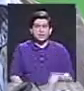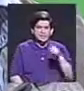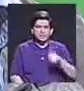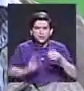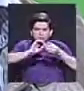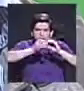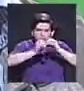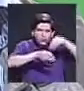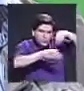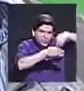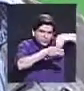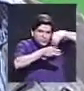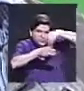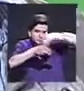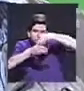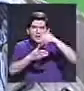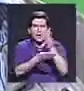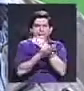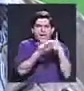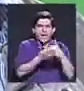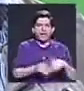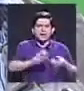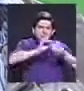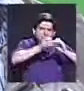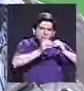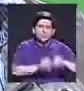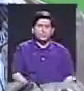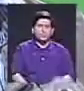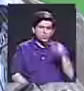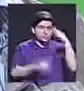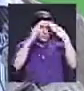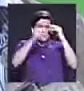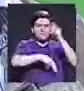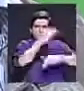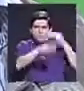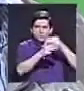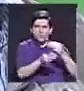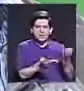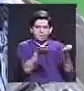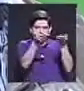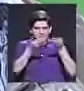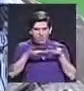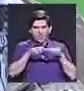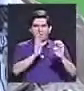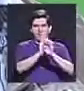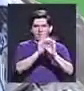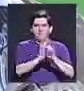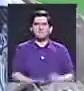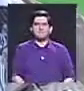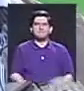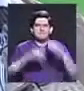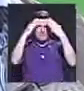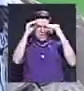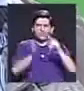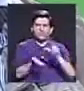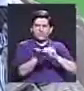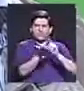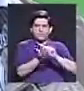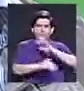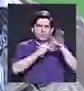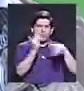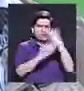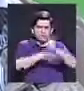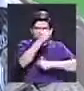componen esa base de datos. Algunos indicadores son tomados de informes mundiales por ejemplo, el informe que publica todos